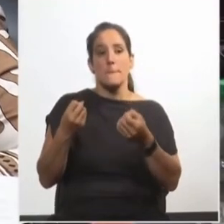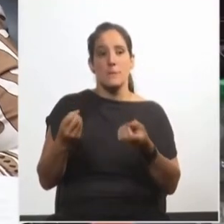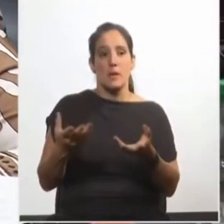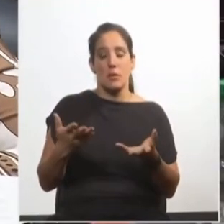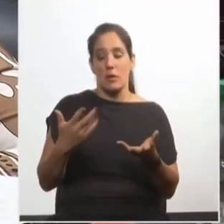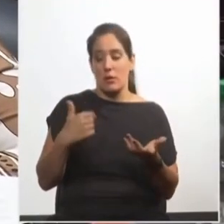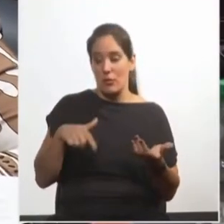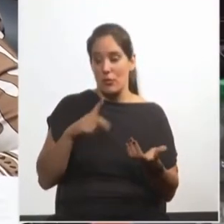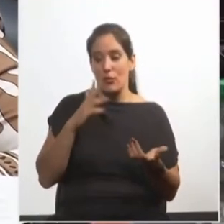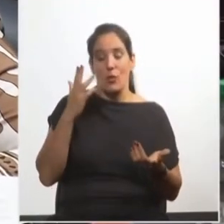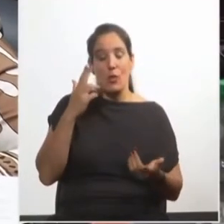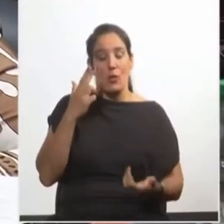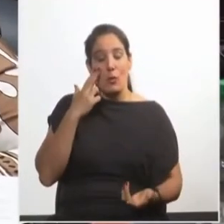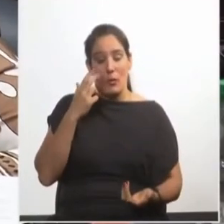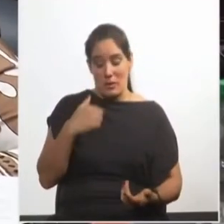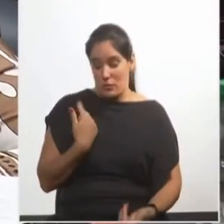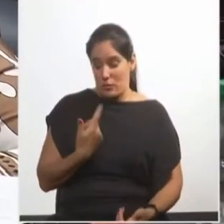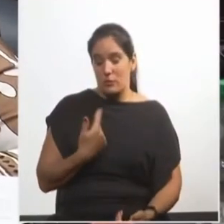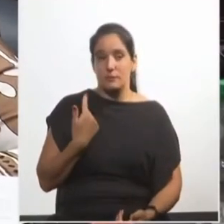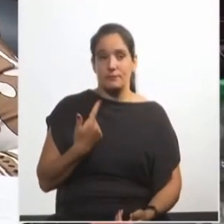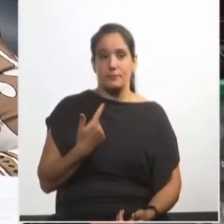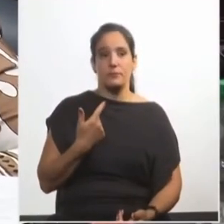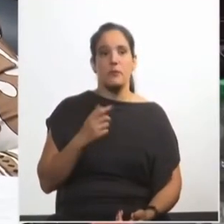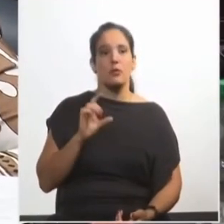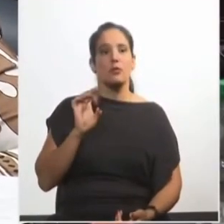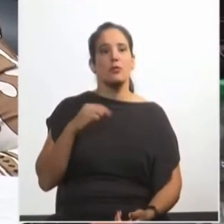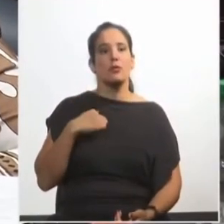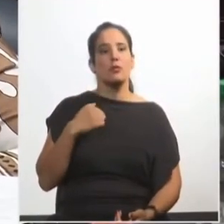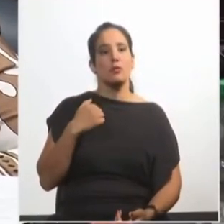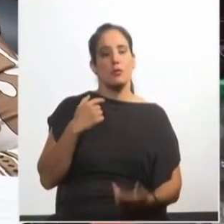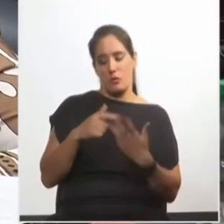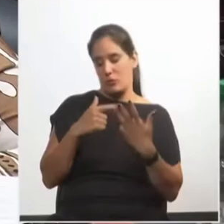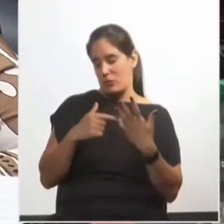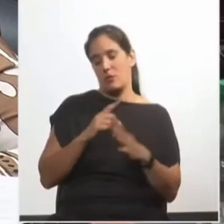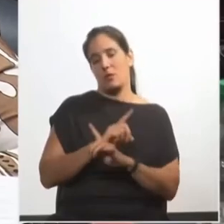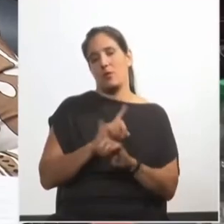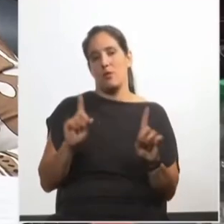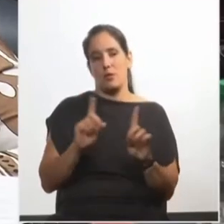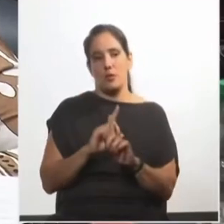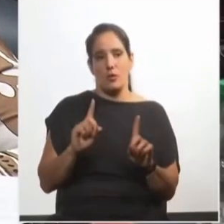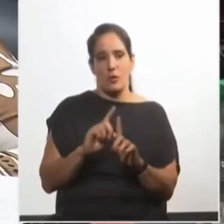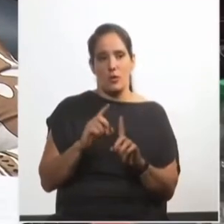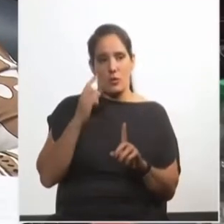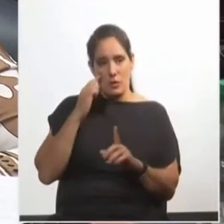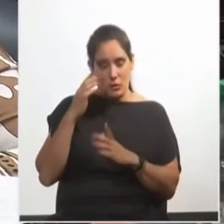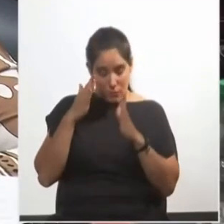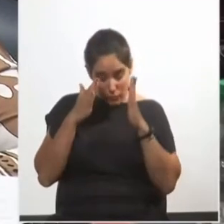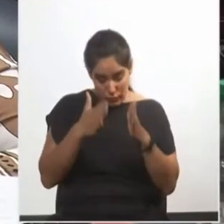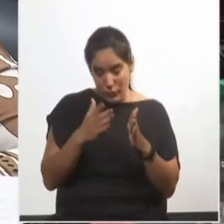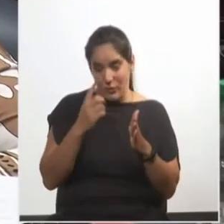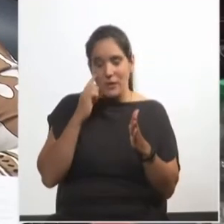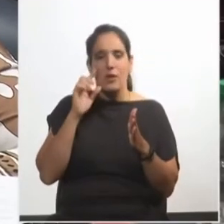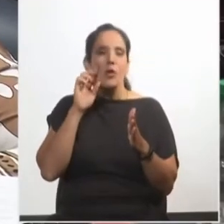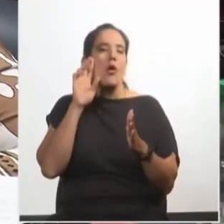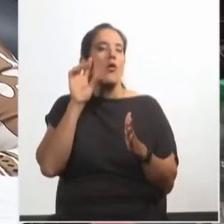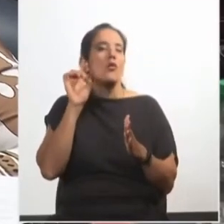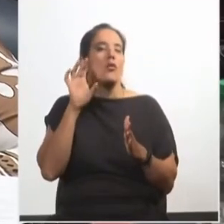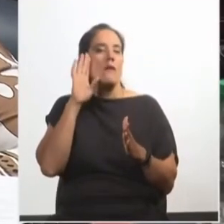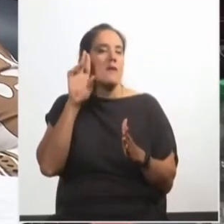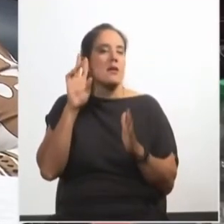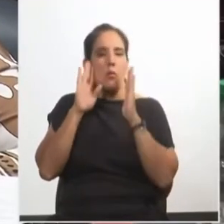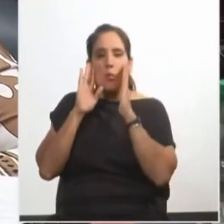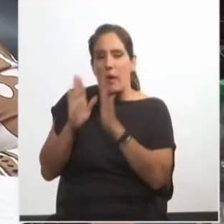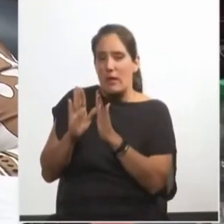nos vamos a quedar en estos aspectos. Tendríamos una visión parcial si habláramos solo de eso, muy